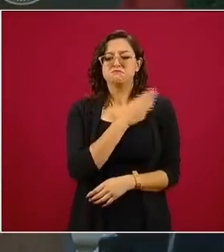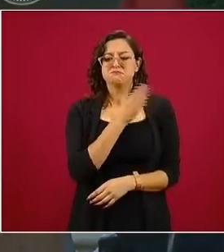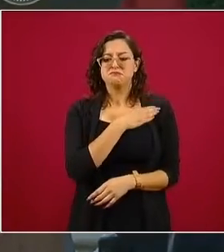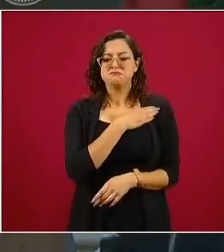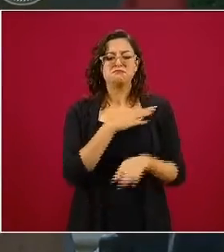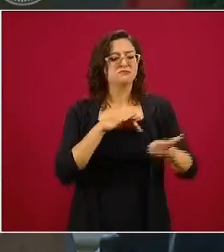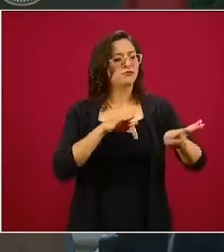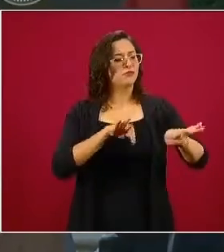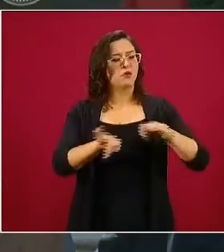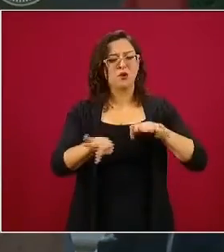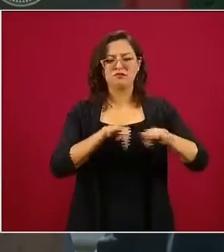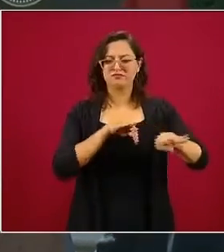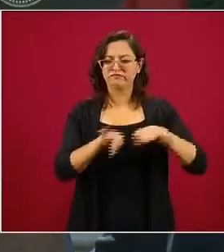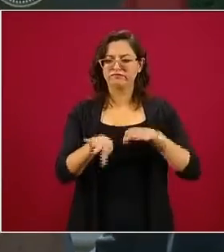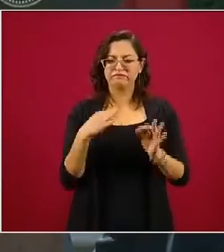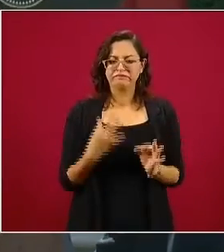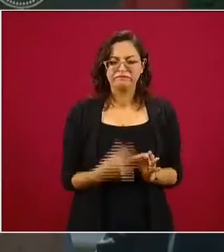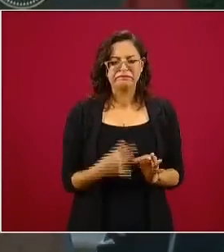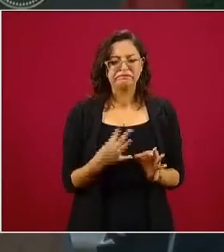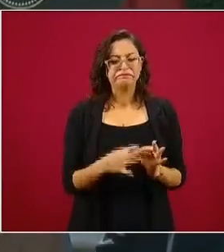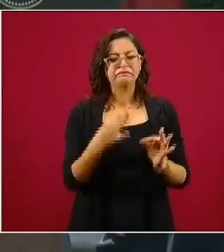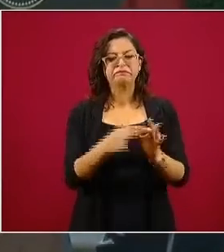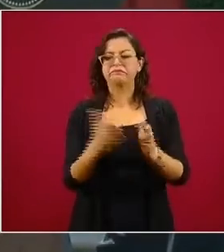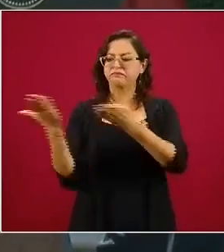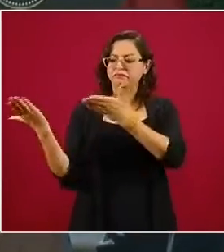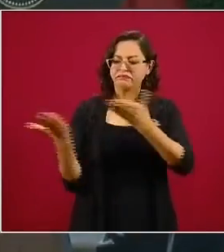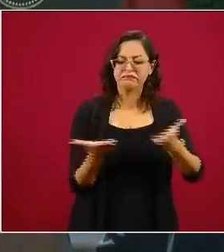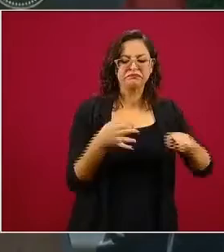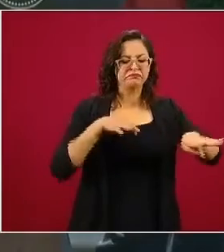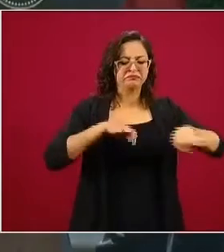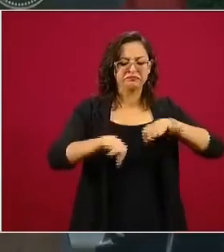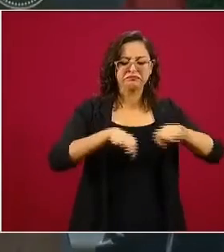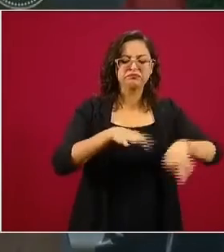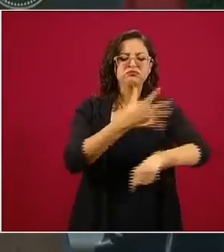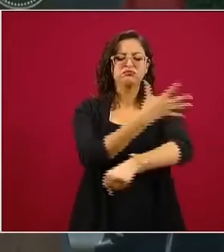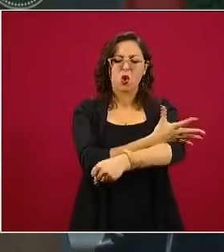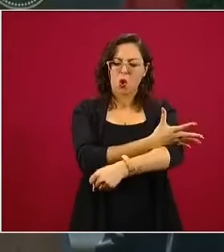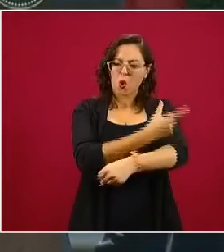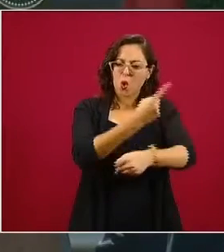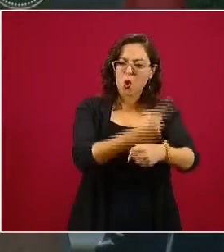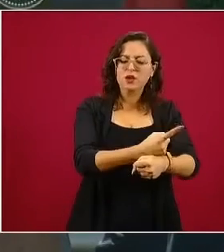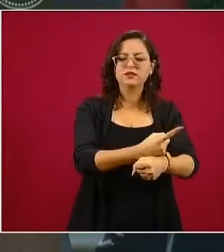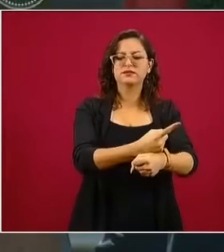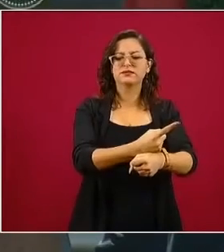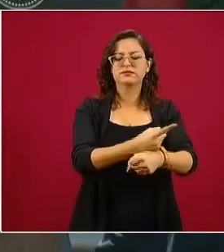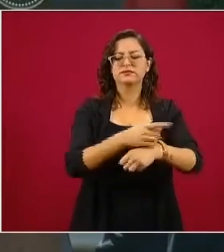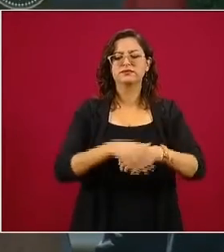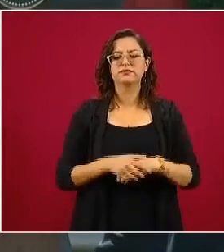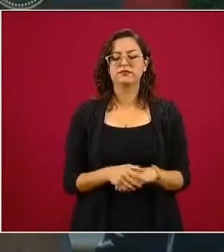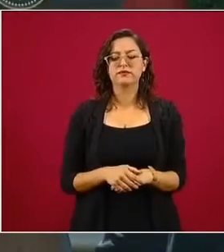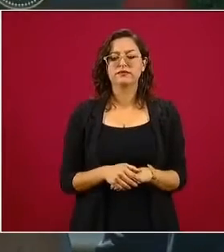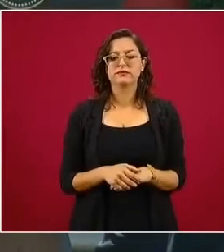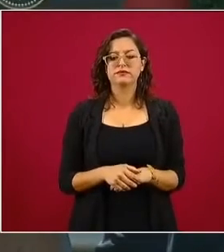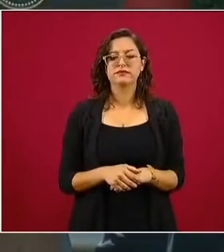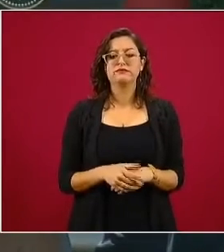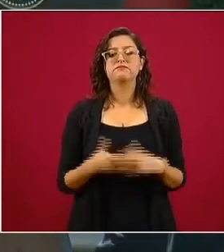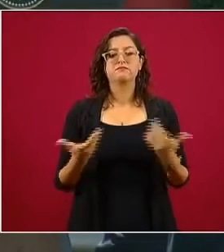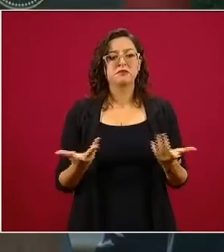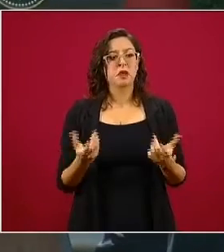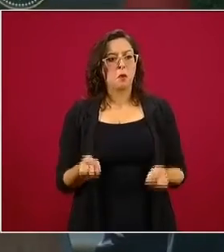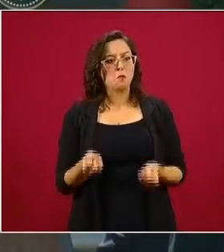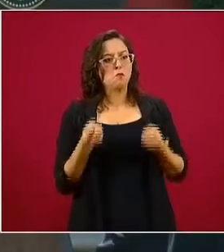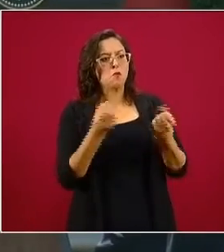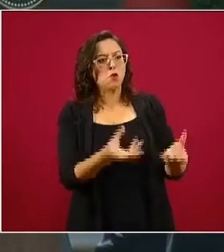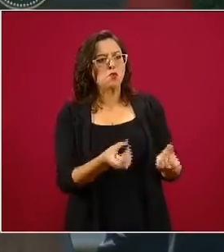y trabajadora que vino a ganarse la vida de manera honrada y que mucho ha